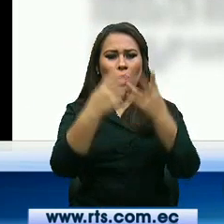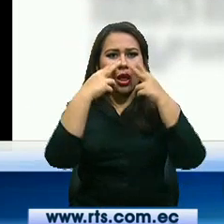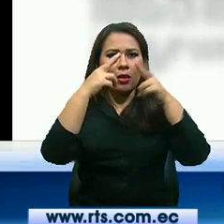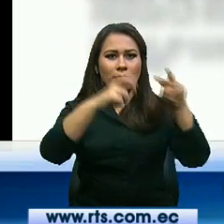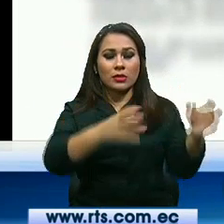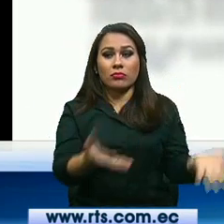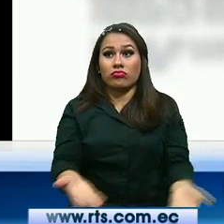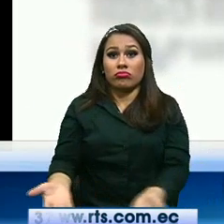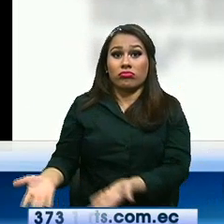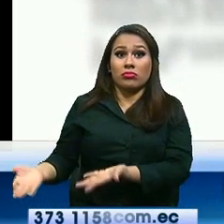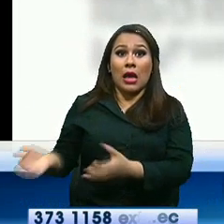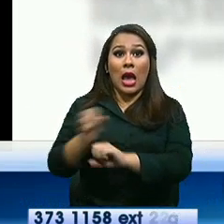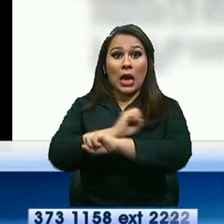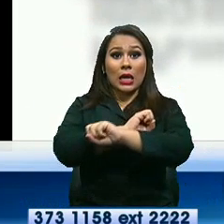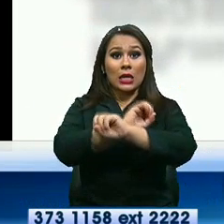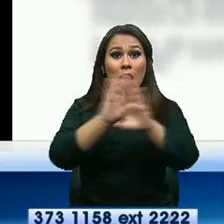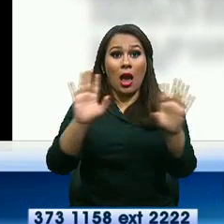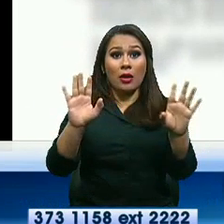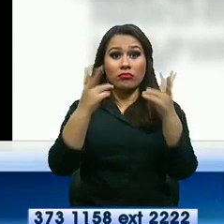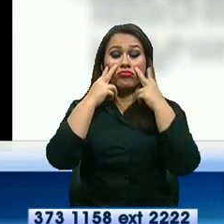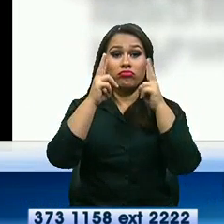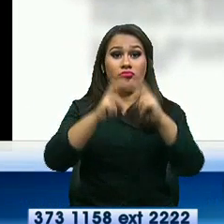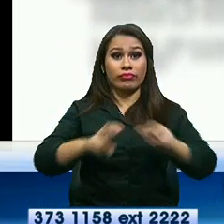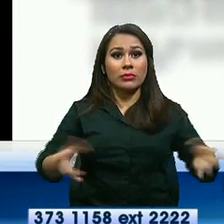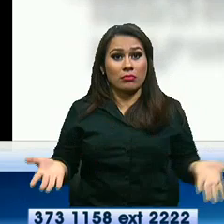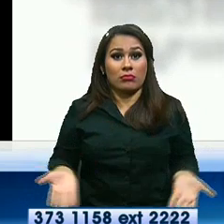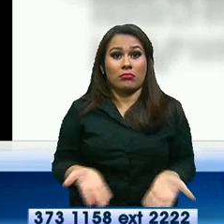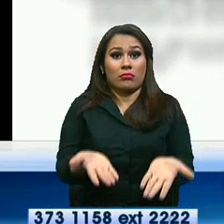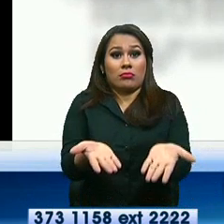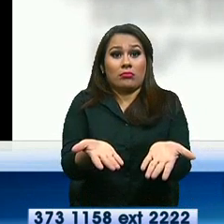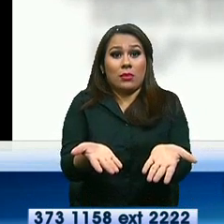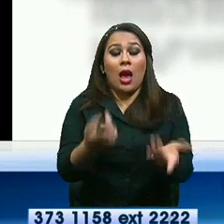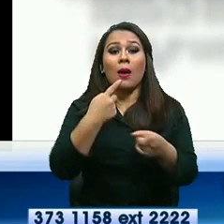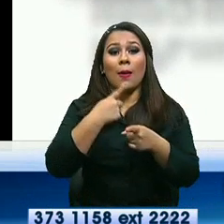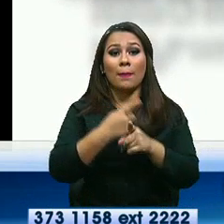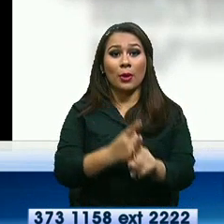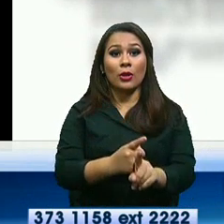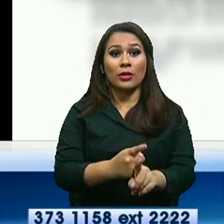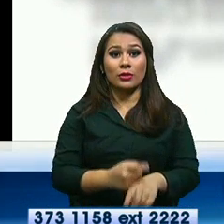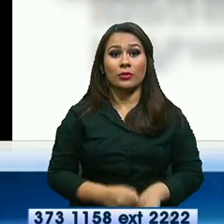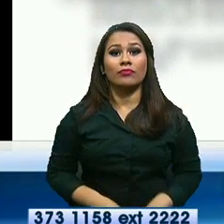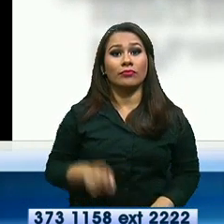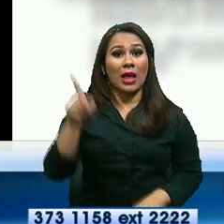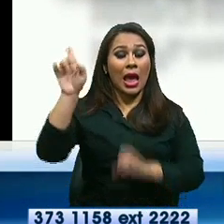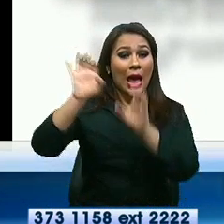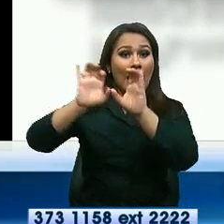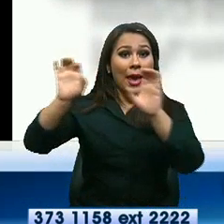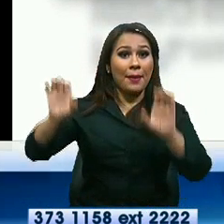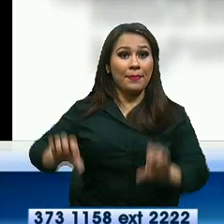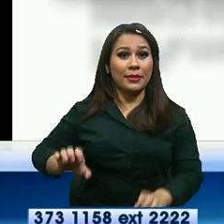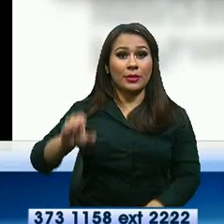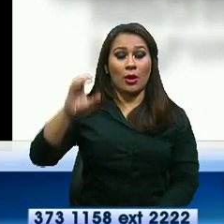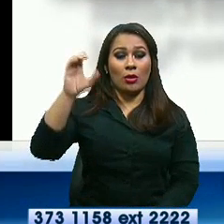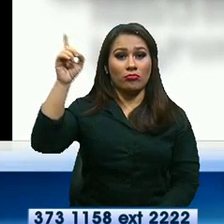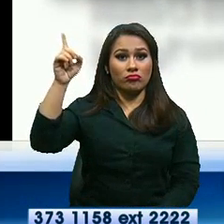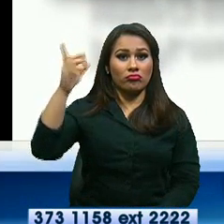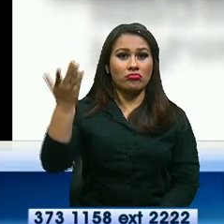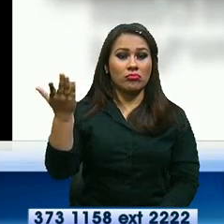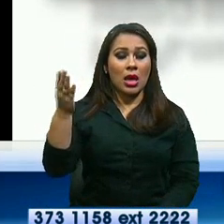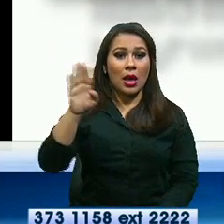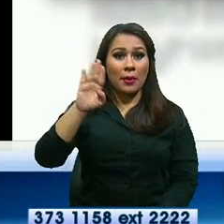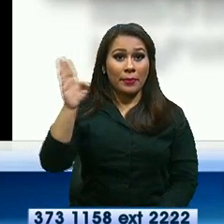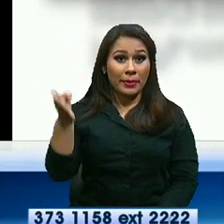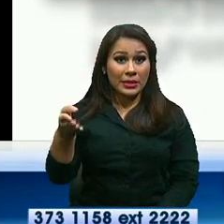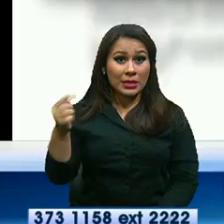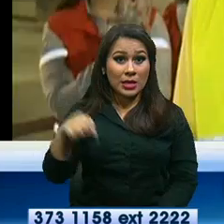conduzcan al esclarecimiento de todos los hechos y irregularidades por los que se señala a la constructora Norberto Odebrecht en los proyectos